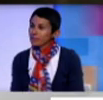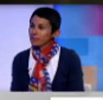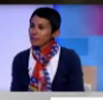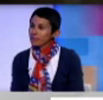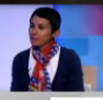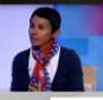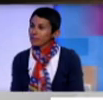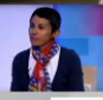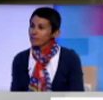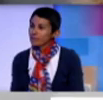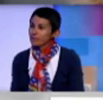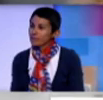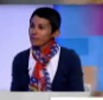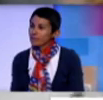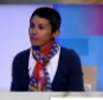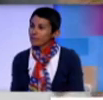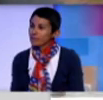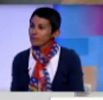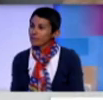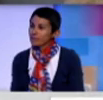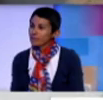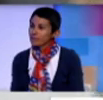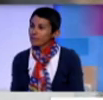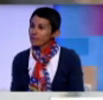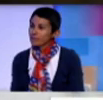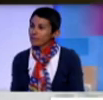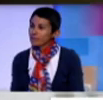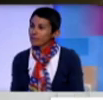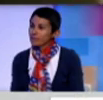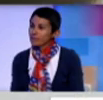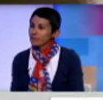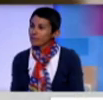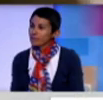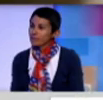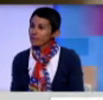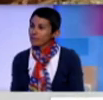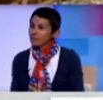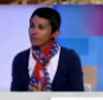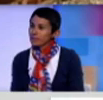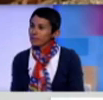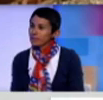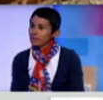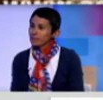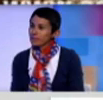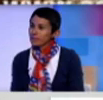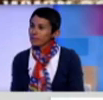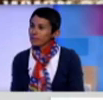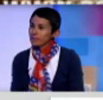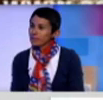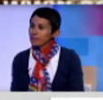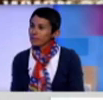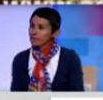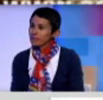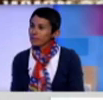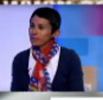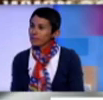gastos económicos, todo, pues bueno, quien lo tenga claro, pues que opte por acercarse a una protectora, en este caso nosotros lo